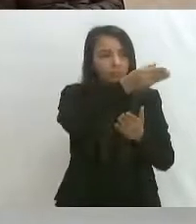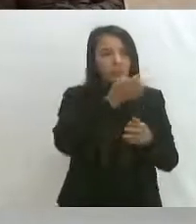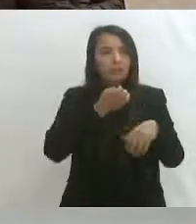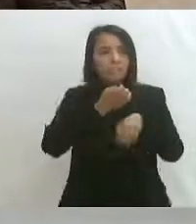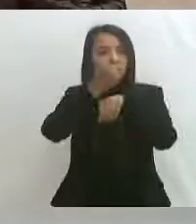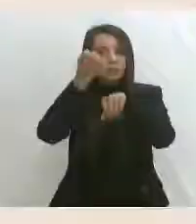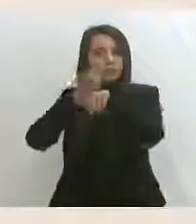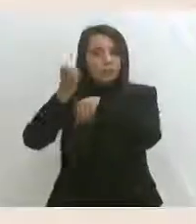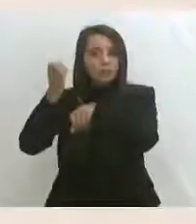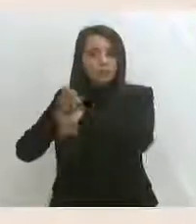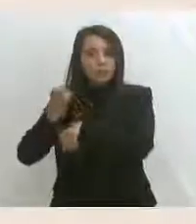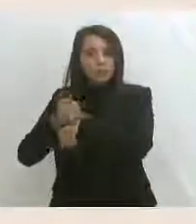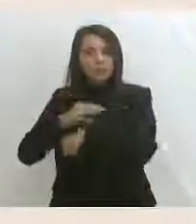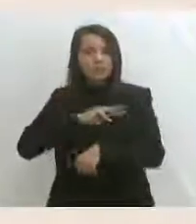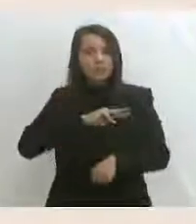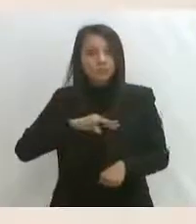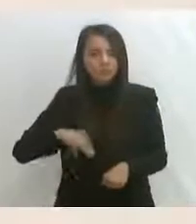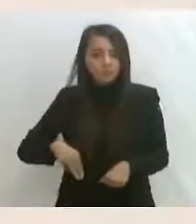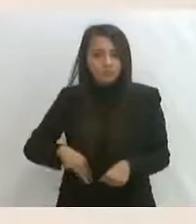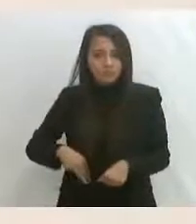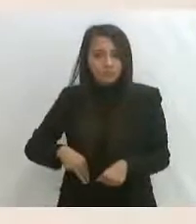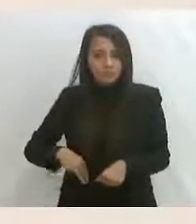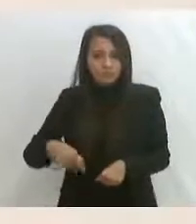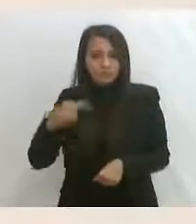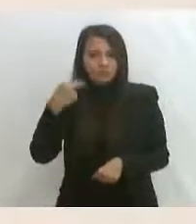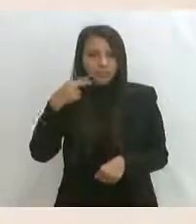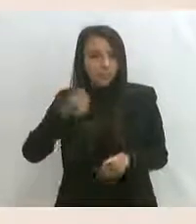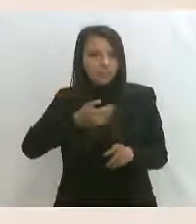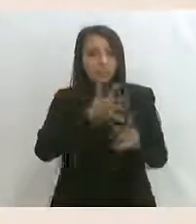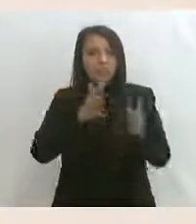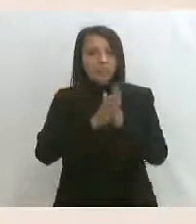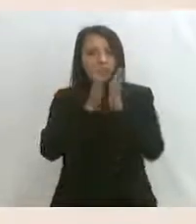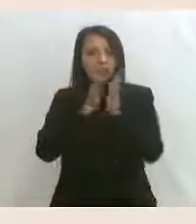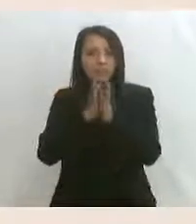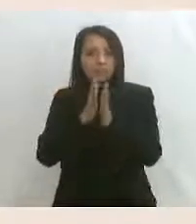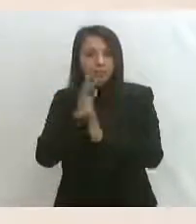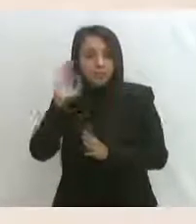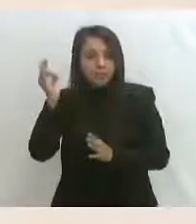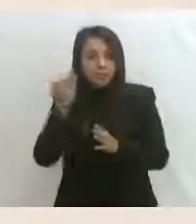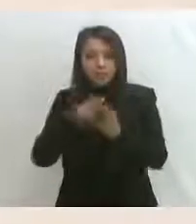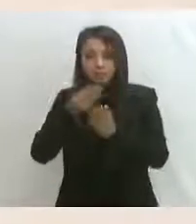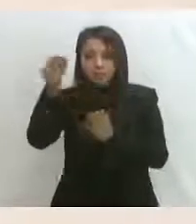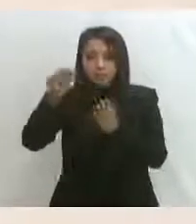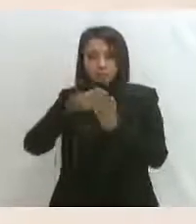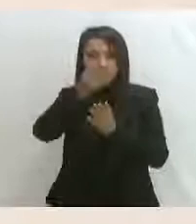llama participaciones federales. Y hay estados y municipios